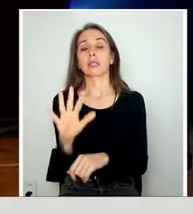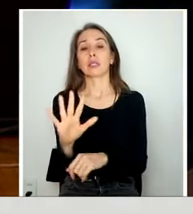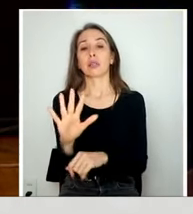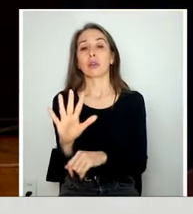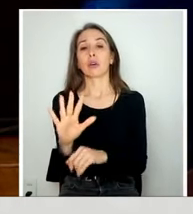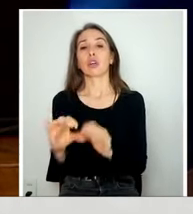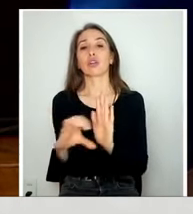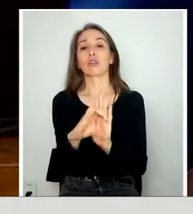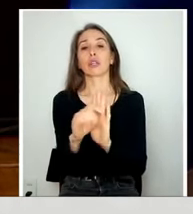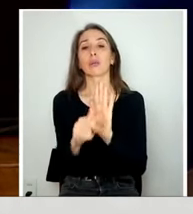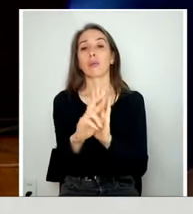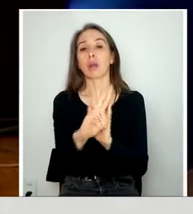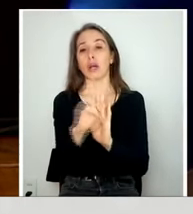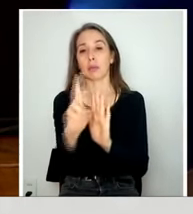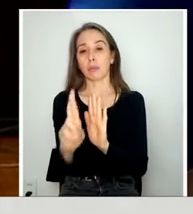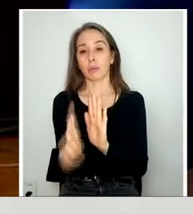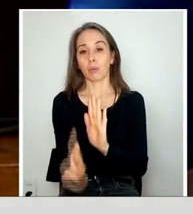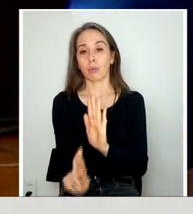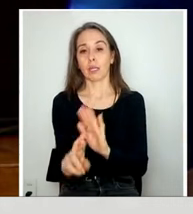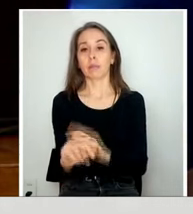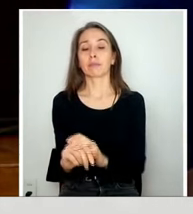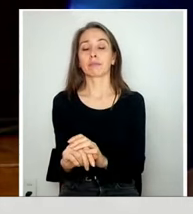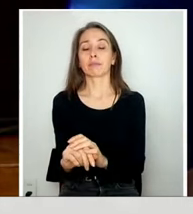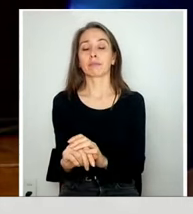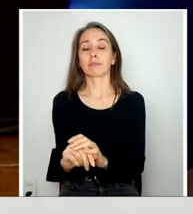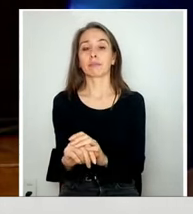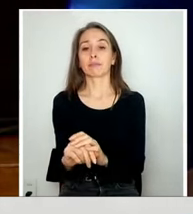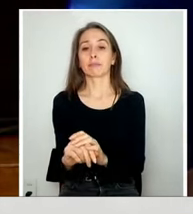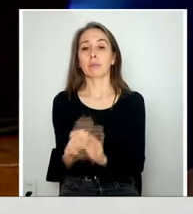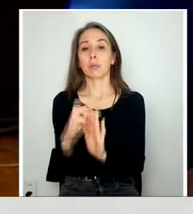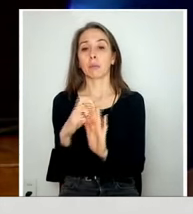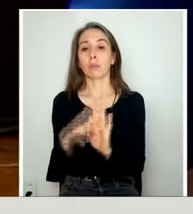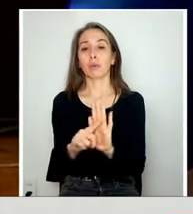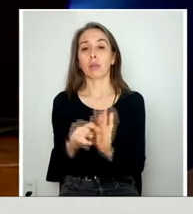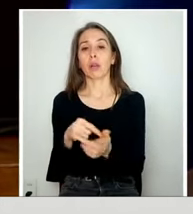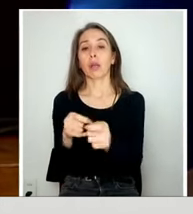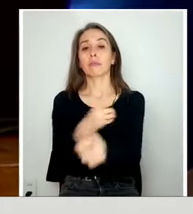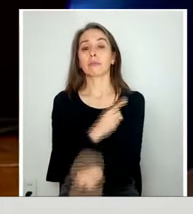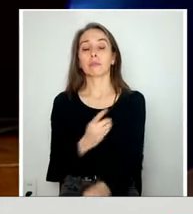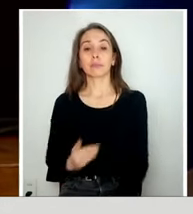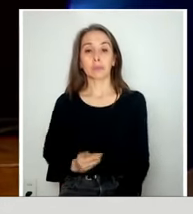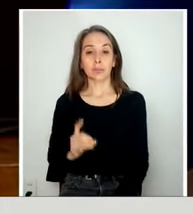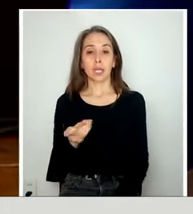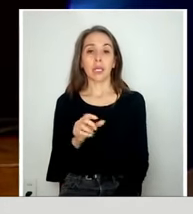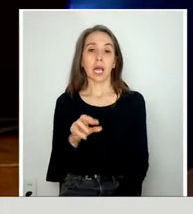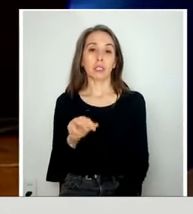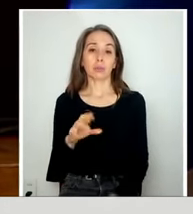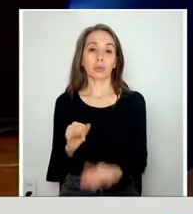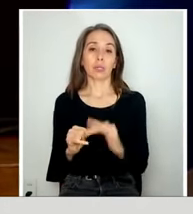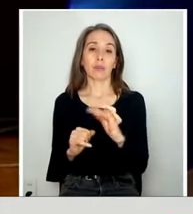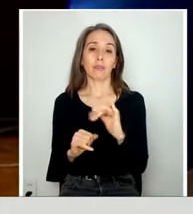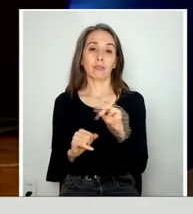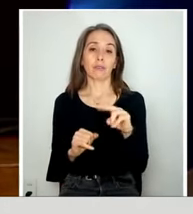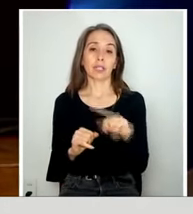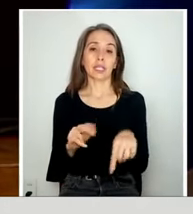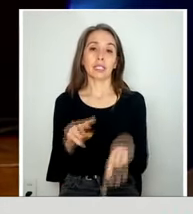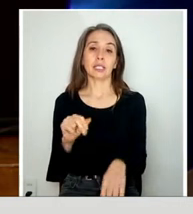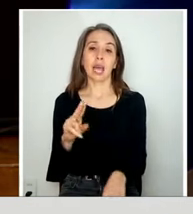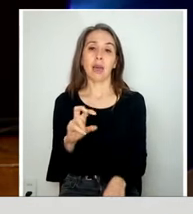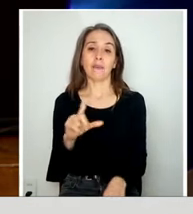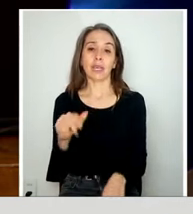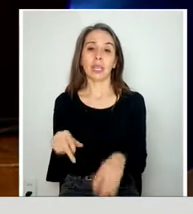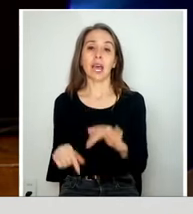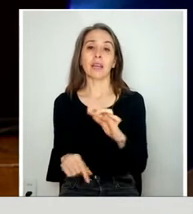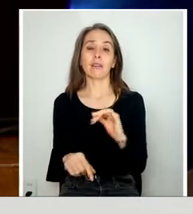la constitución política de la República proyecto iniciamos son de las diputadas horas gamuri fries navilán oscini plascencia y